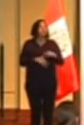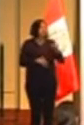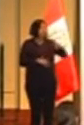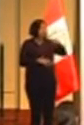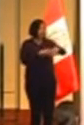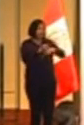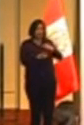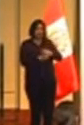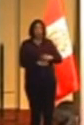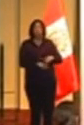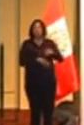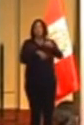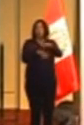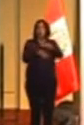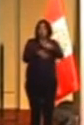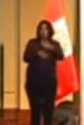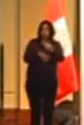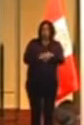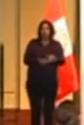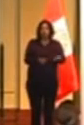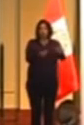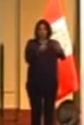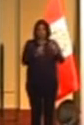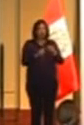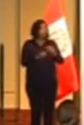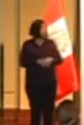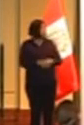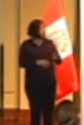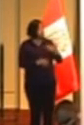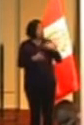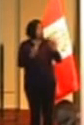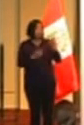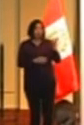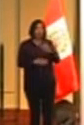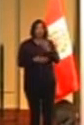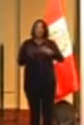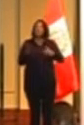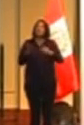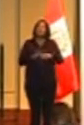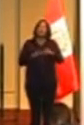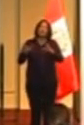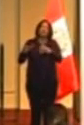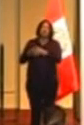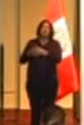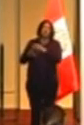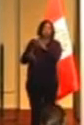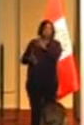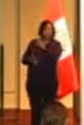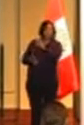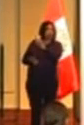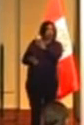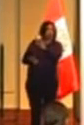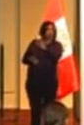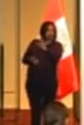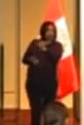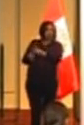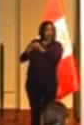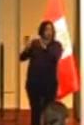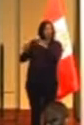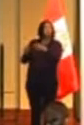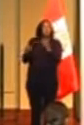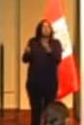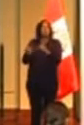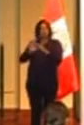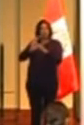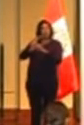en julio, habíamos recibido, y eso está a la derecha, lo pueden ver, de Ciudadanos al Día un reconocimiento por tener el